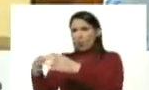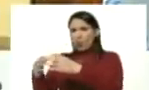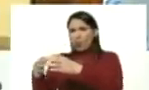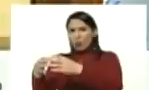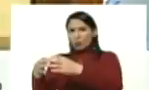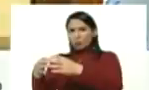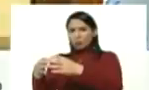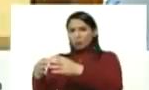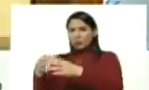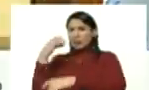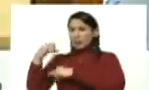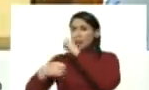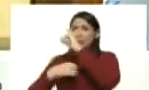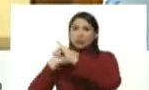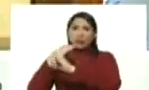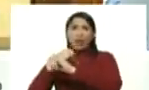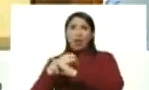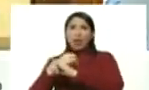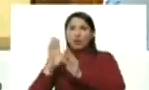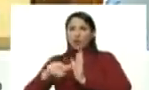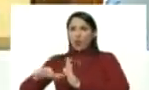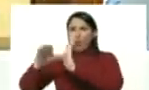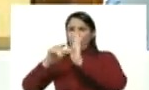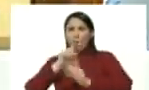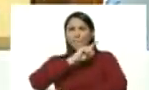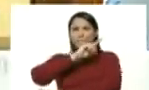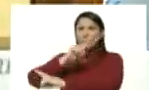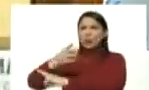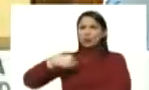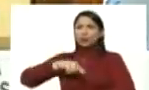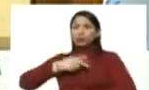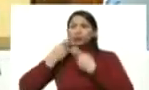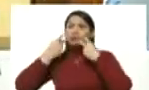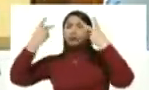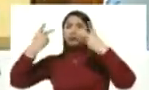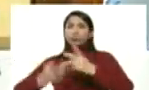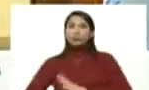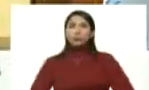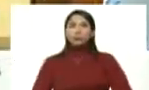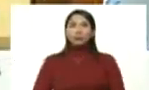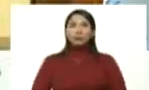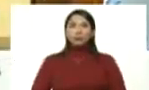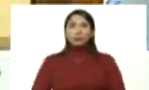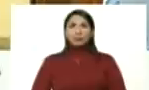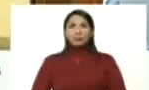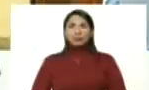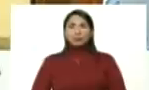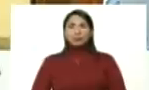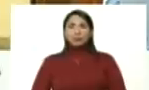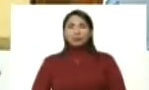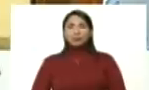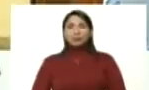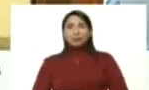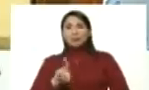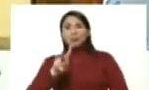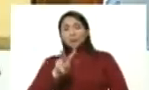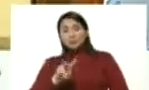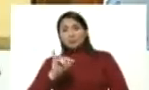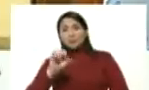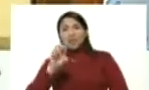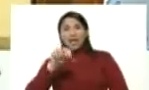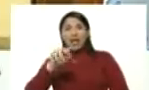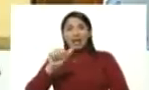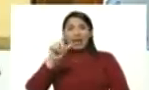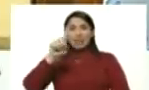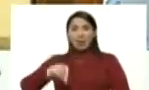a nivel internacional. Esta denuncia la hemos elevado en Viena, también en